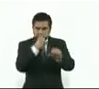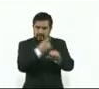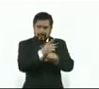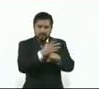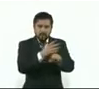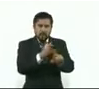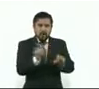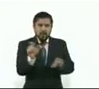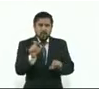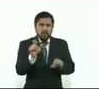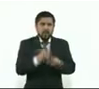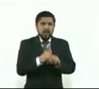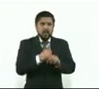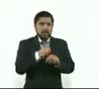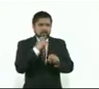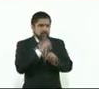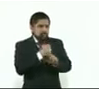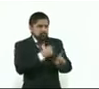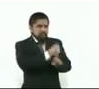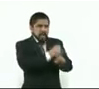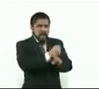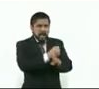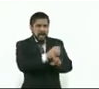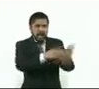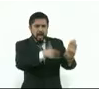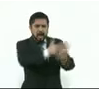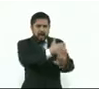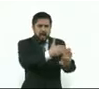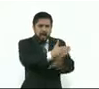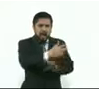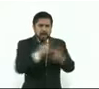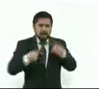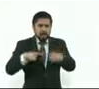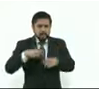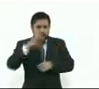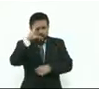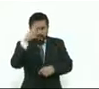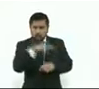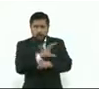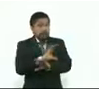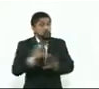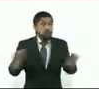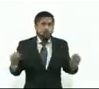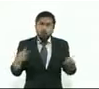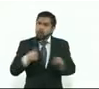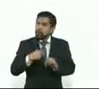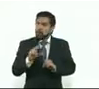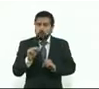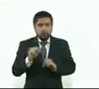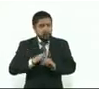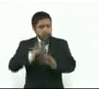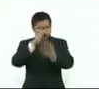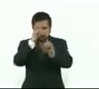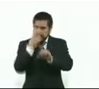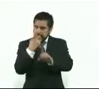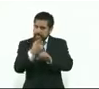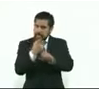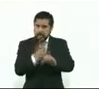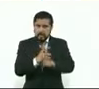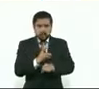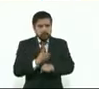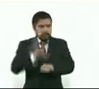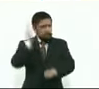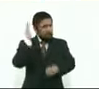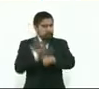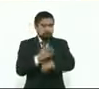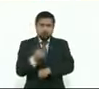cualquiera que llegue a utilizar este instrumento, pues estamos totalmente en contra y debe ser sancionado. Ok, y